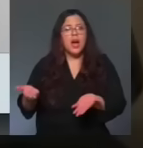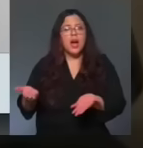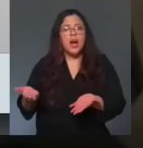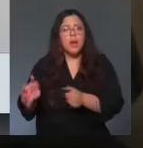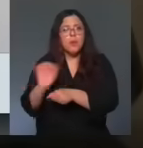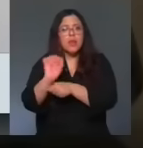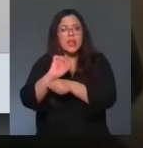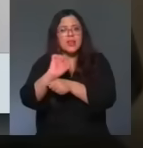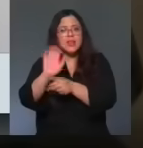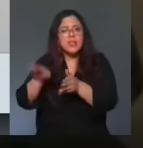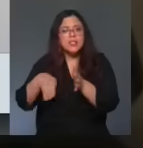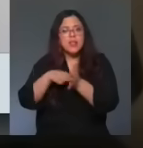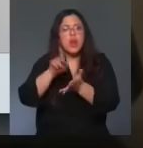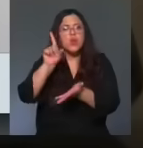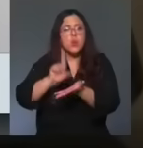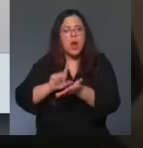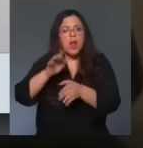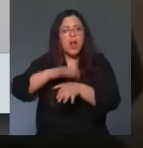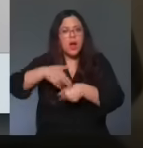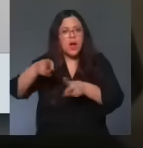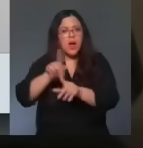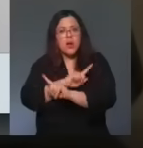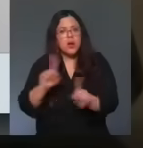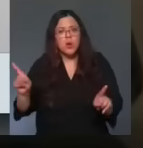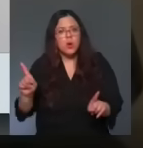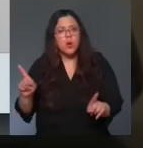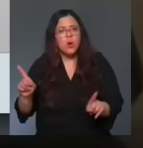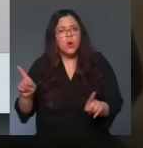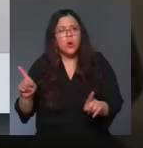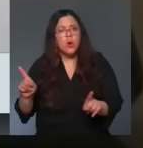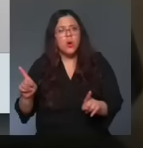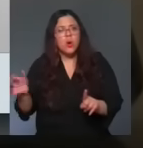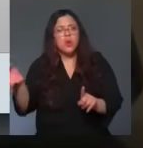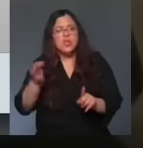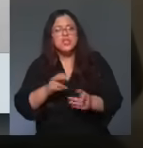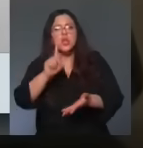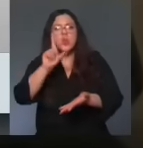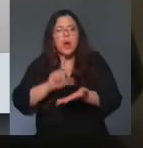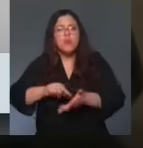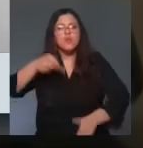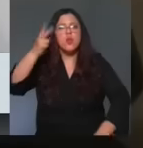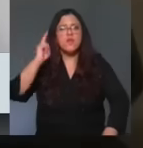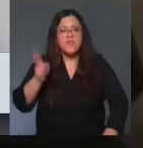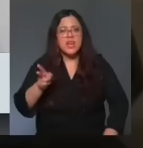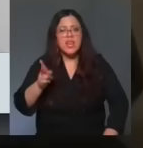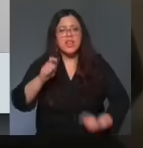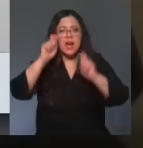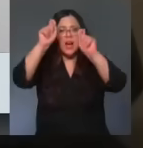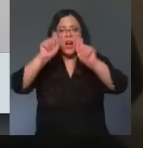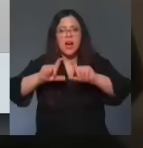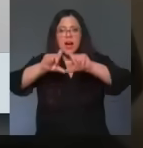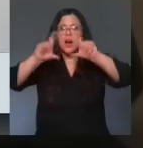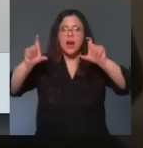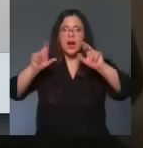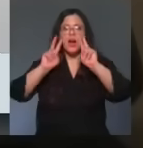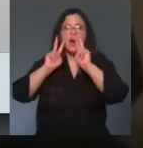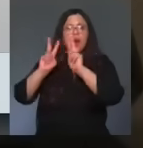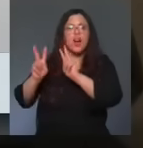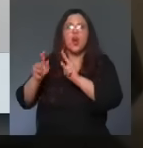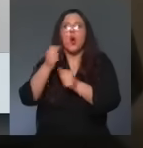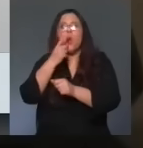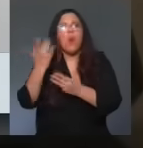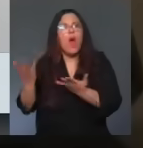estacionarme en lugar no permitido. Dice estacionar en zona prohibida y señalizada. ¿Señalizada con qué?